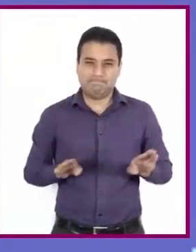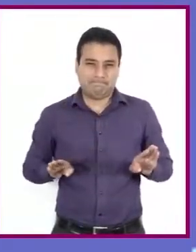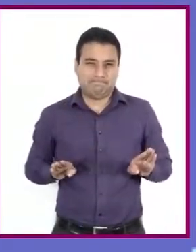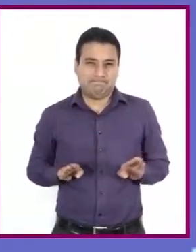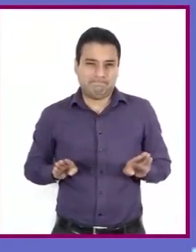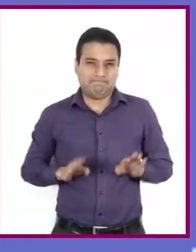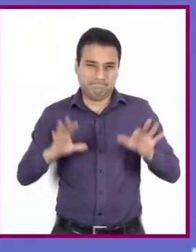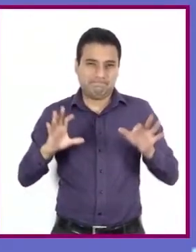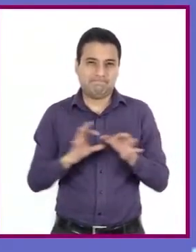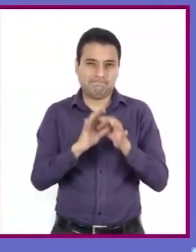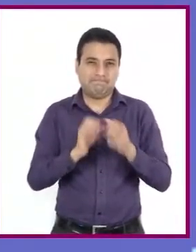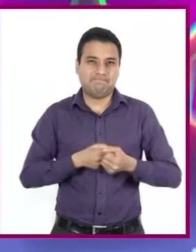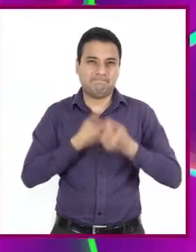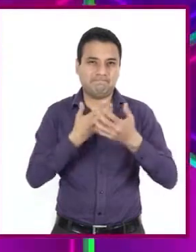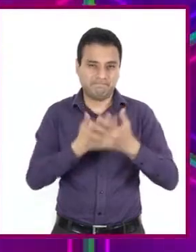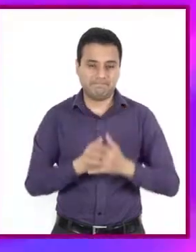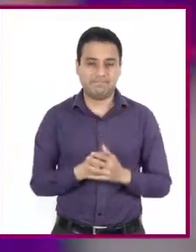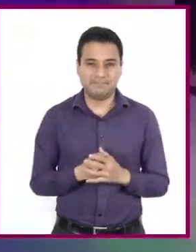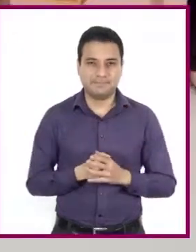poético.